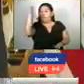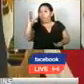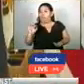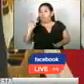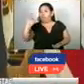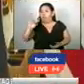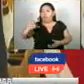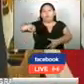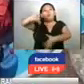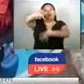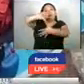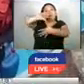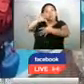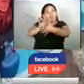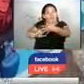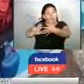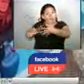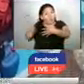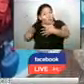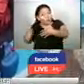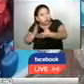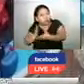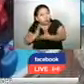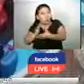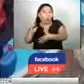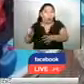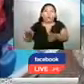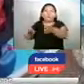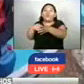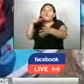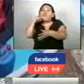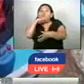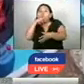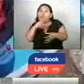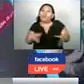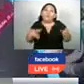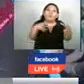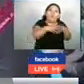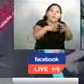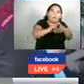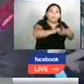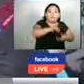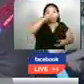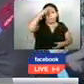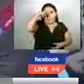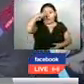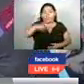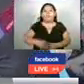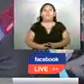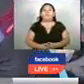parte de Sudamérica, y a los grupos Los Rojos y Guerreros Unidos de México.